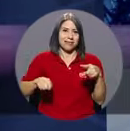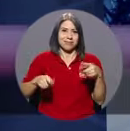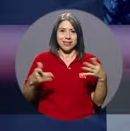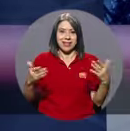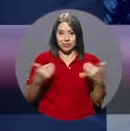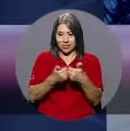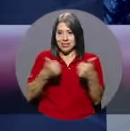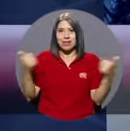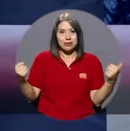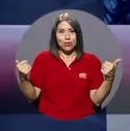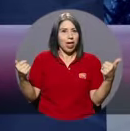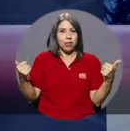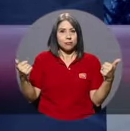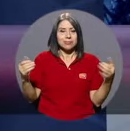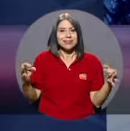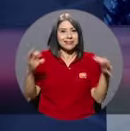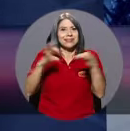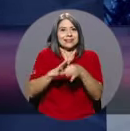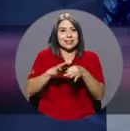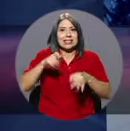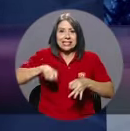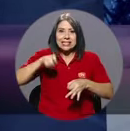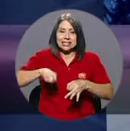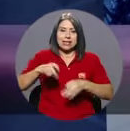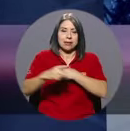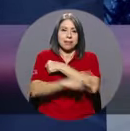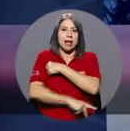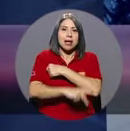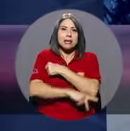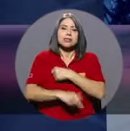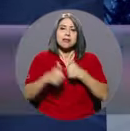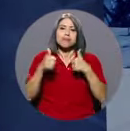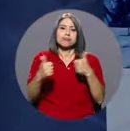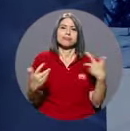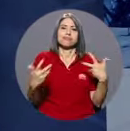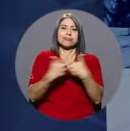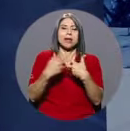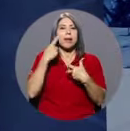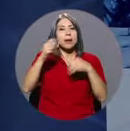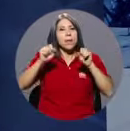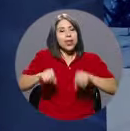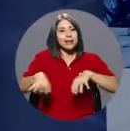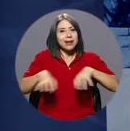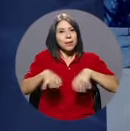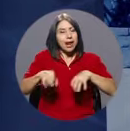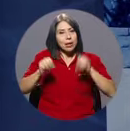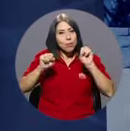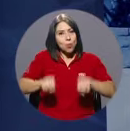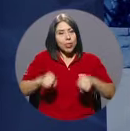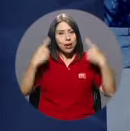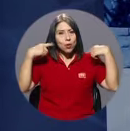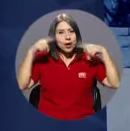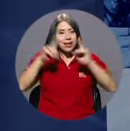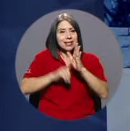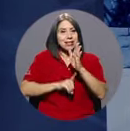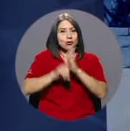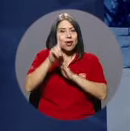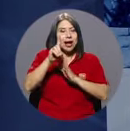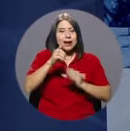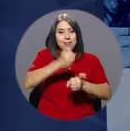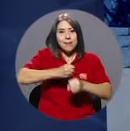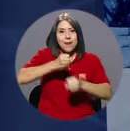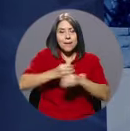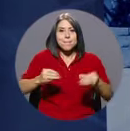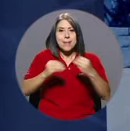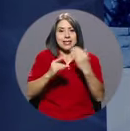cosas que el país requiere de una manera muy oportuna para poder dinamizar y lograr desarrollar sectores productivos de mayor